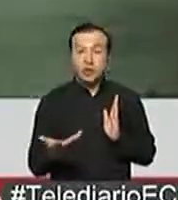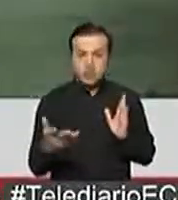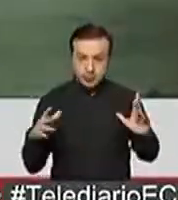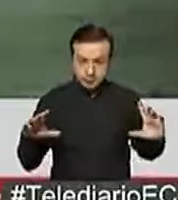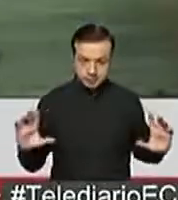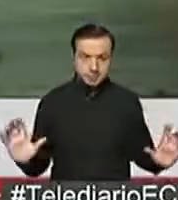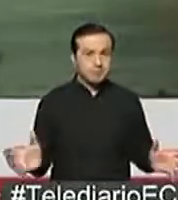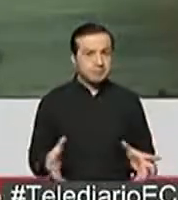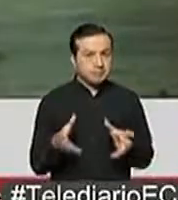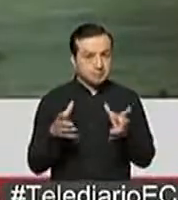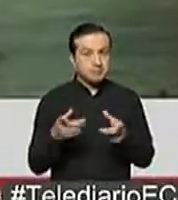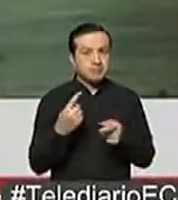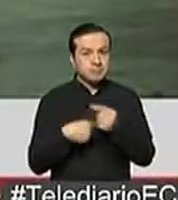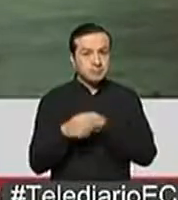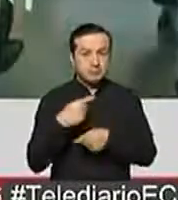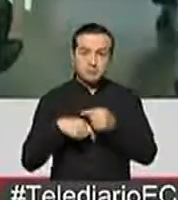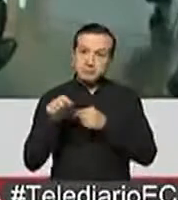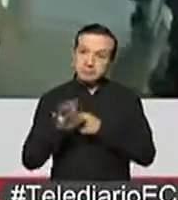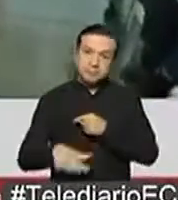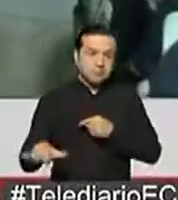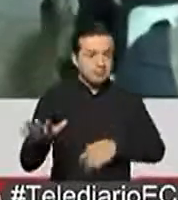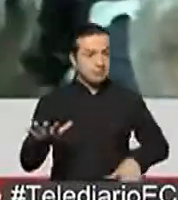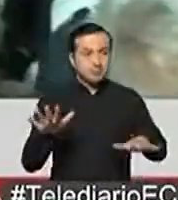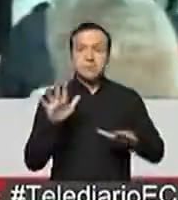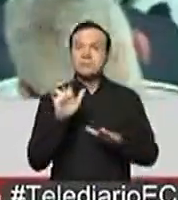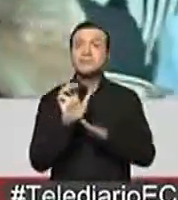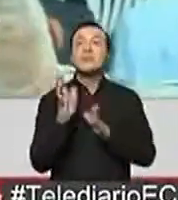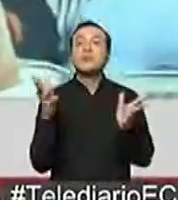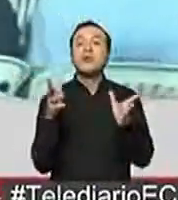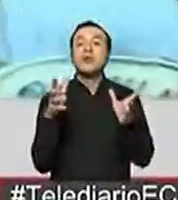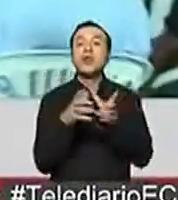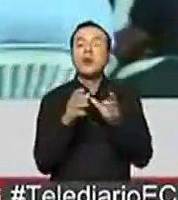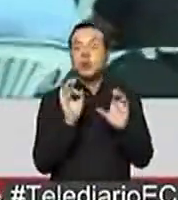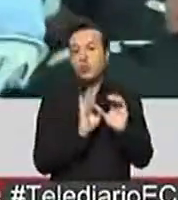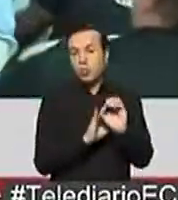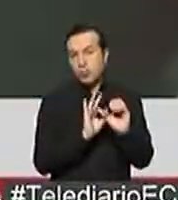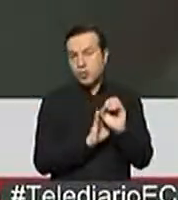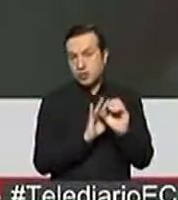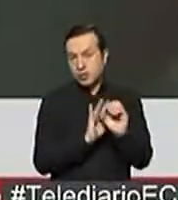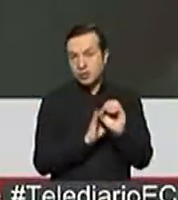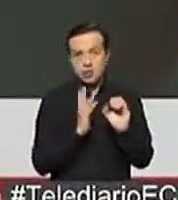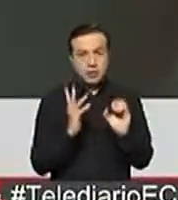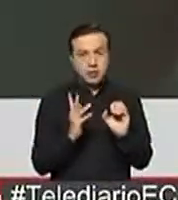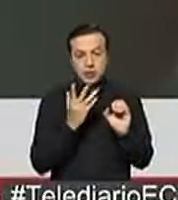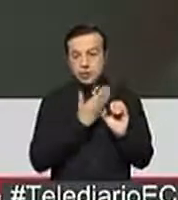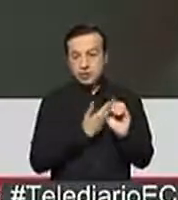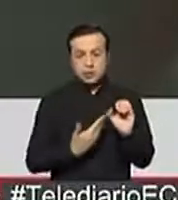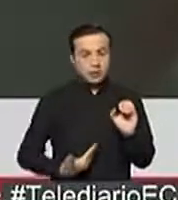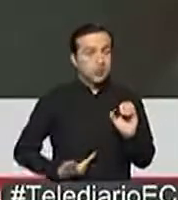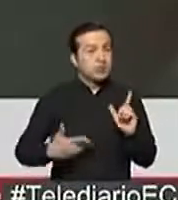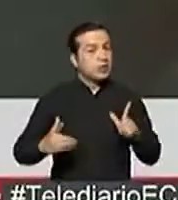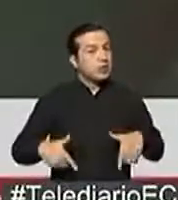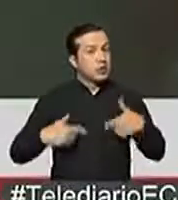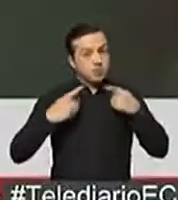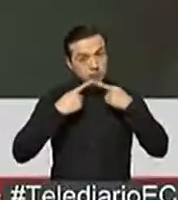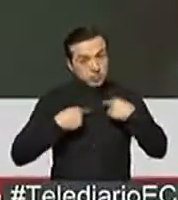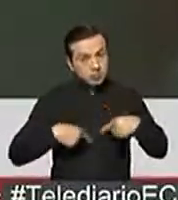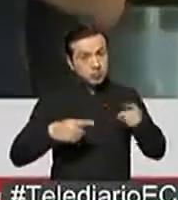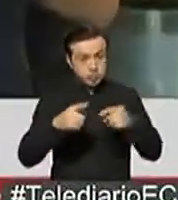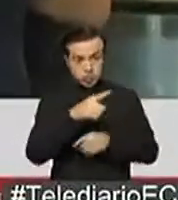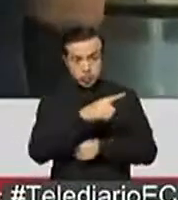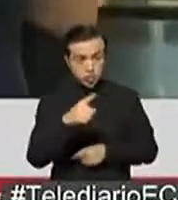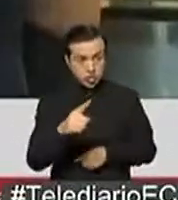este producto que se comercializa en todo el país y que está ubicada en Cumbayá, al oriente de Quito. Aquí el presidente Moreno les dijo que no están